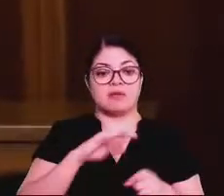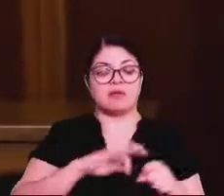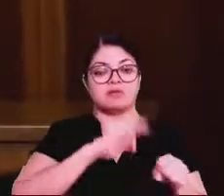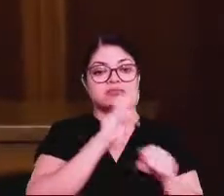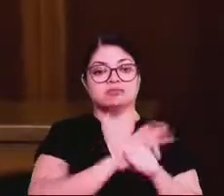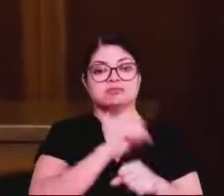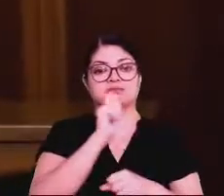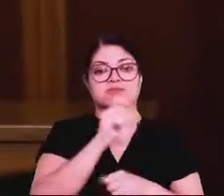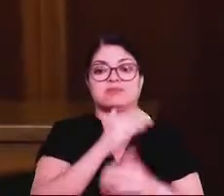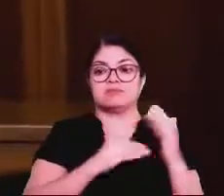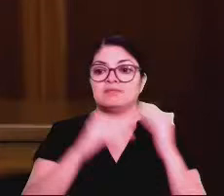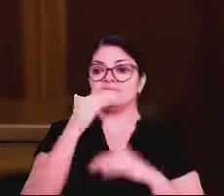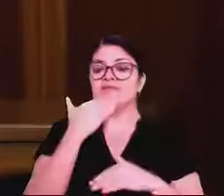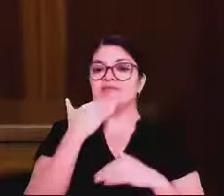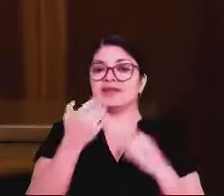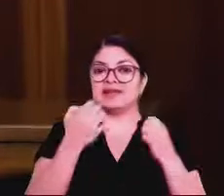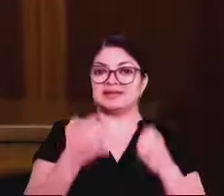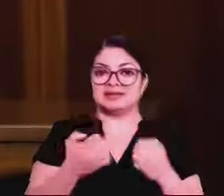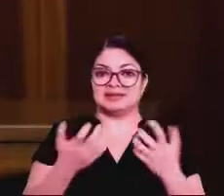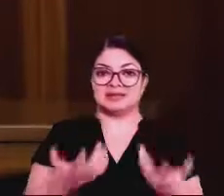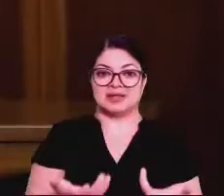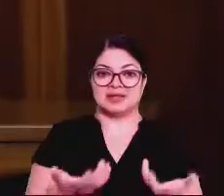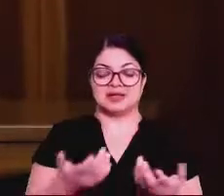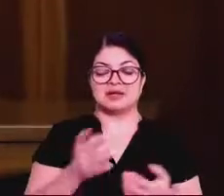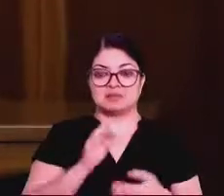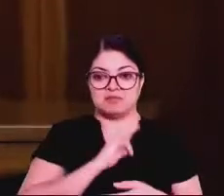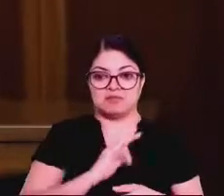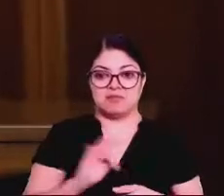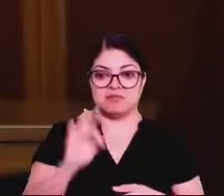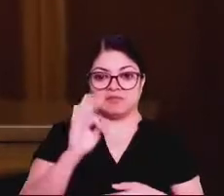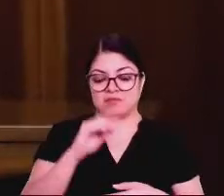su máximo bienestar posible,